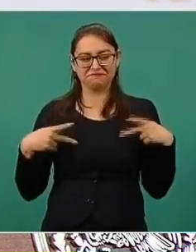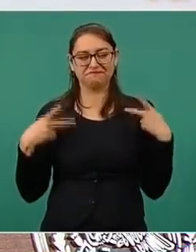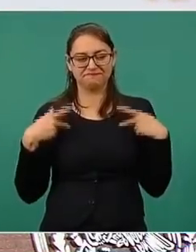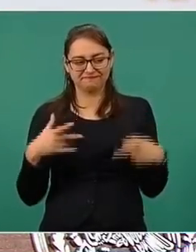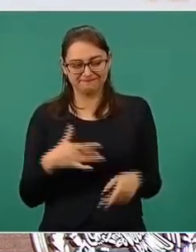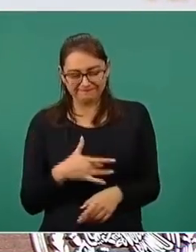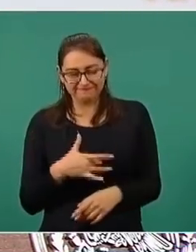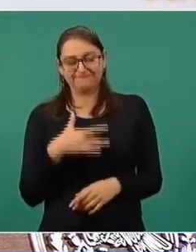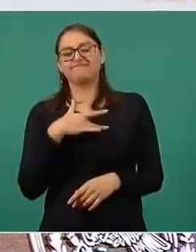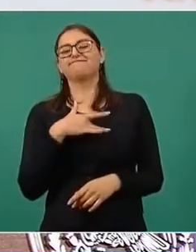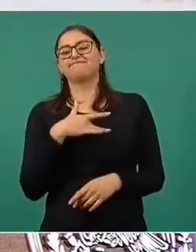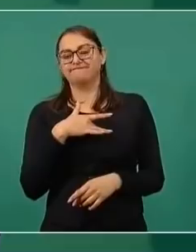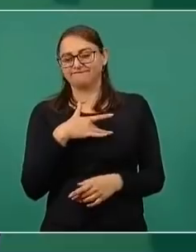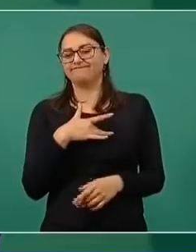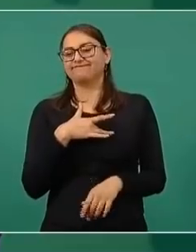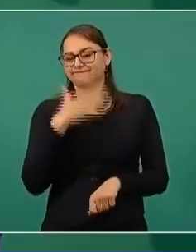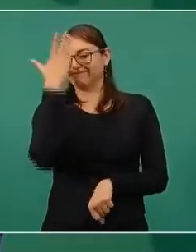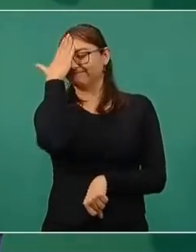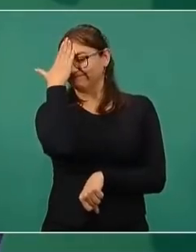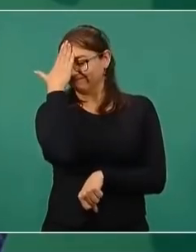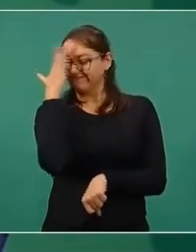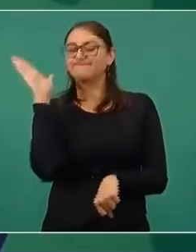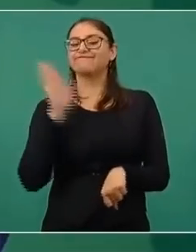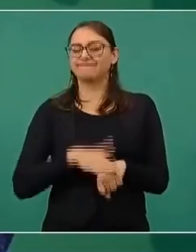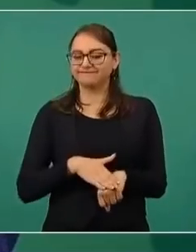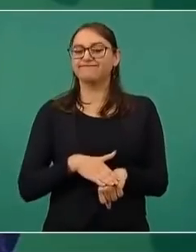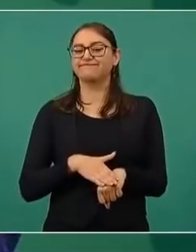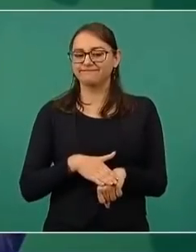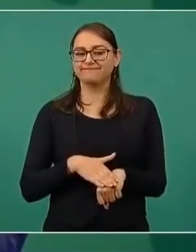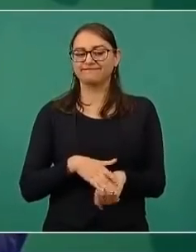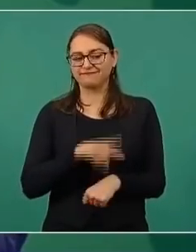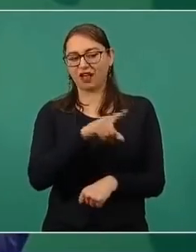internalizó, lo sabe. ¿Cómo van a votar